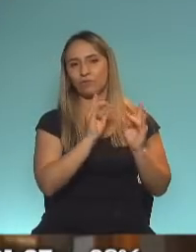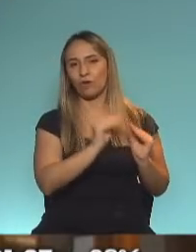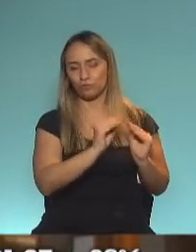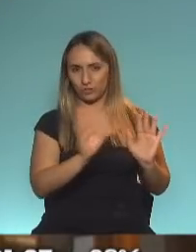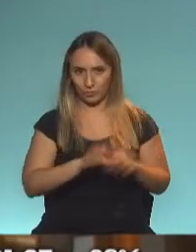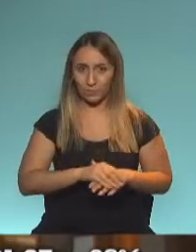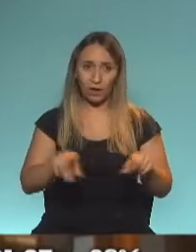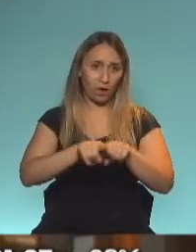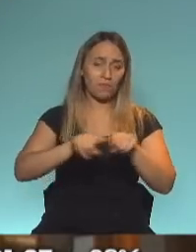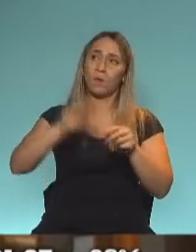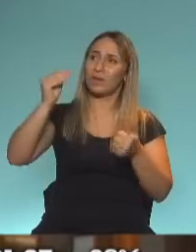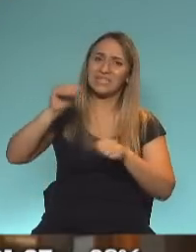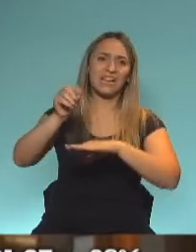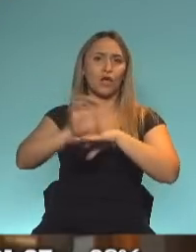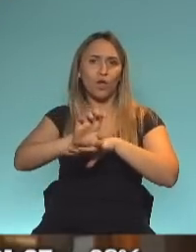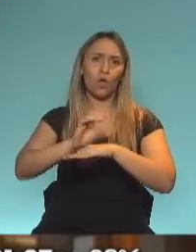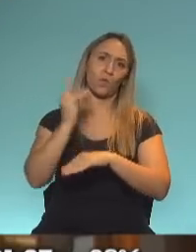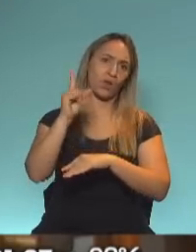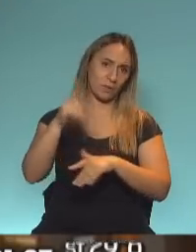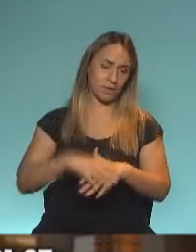en Ecuador o en Bolivia.